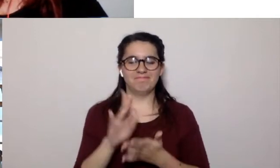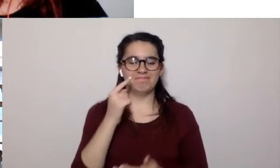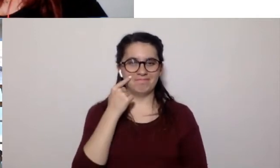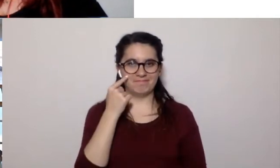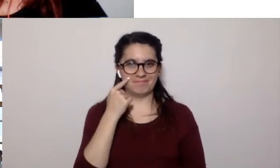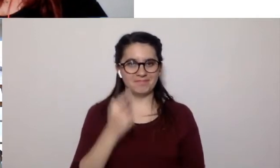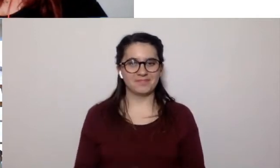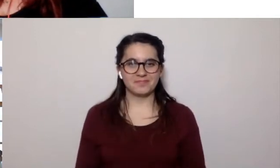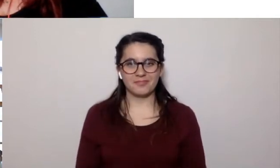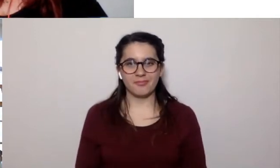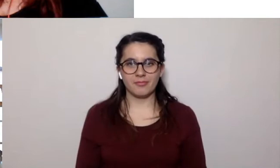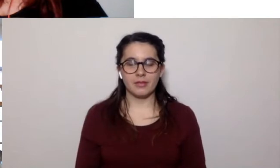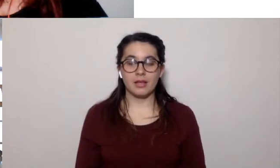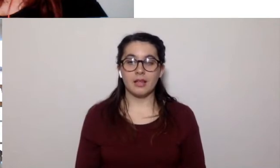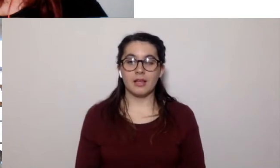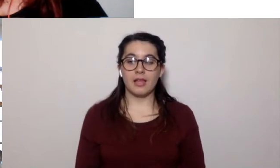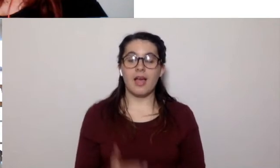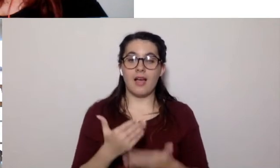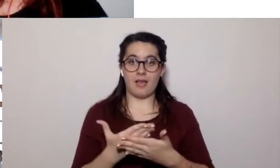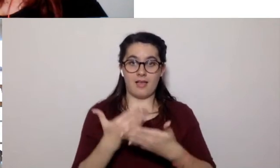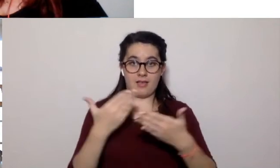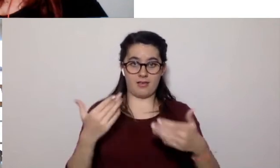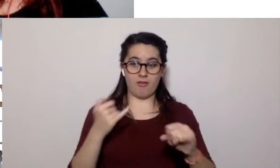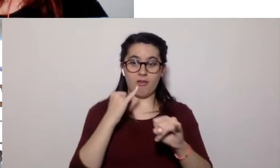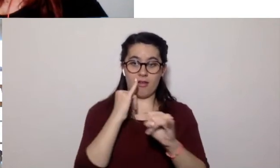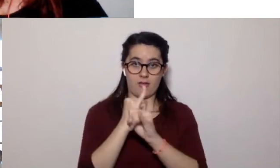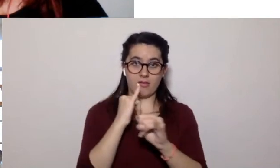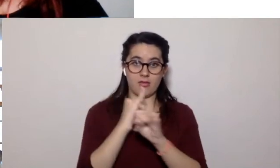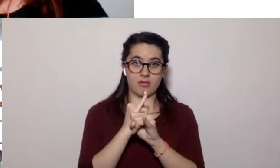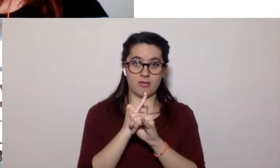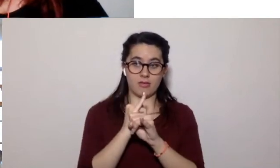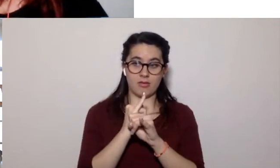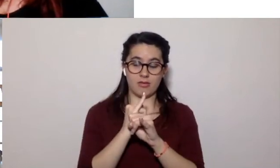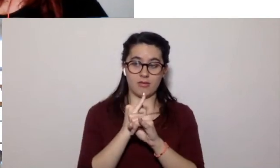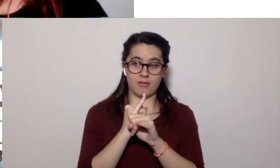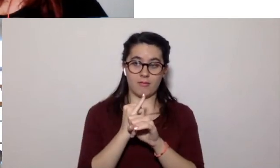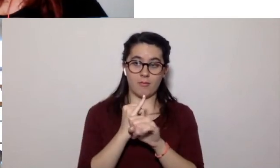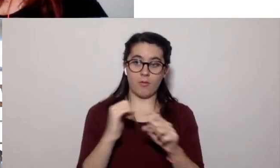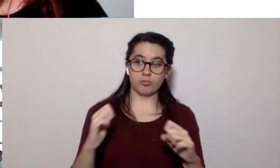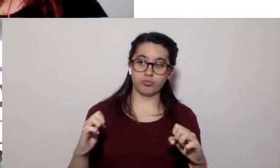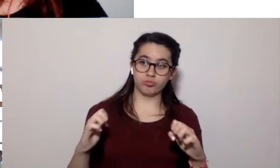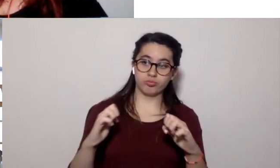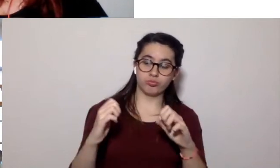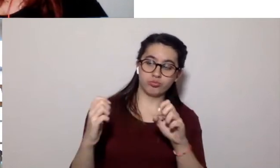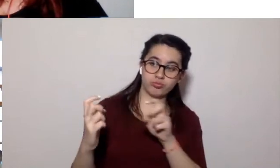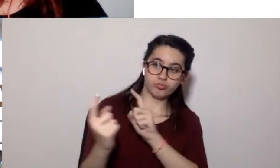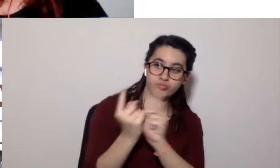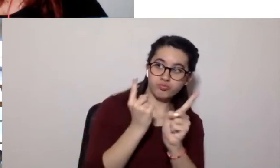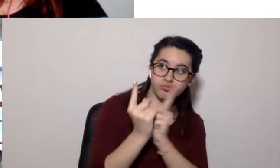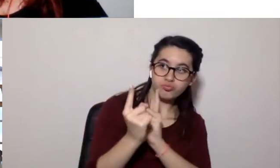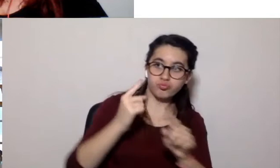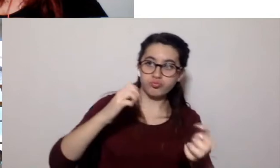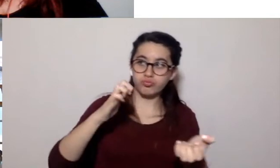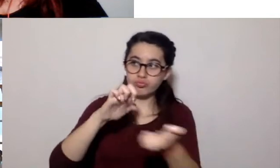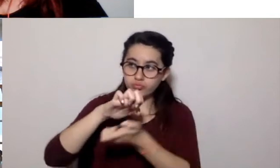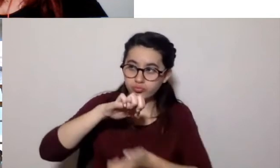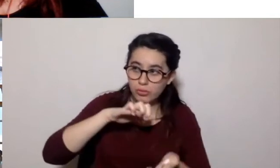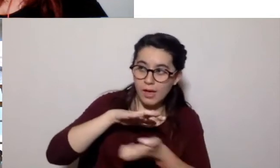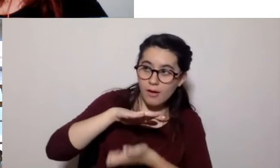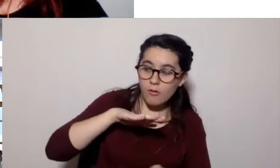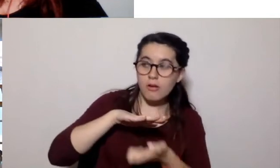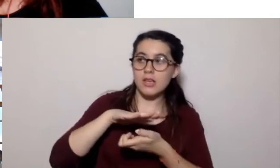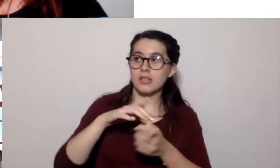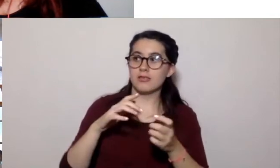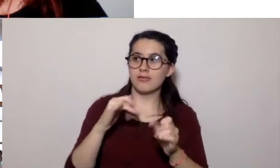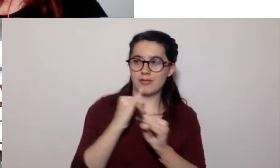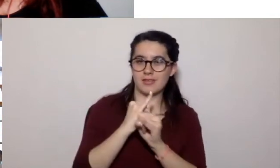estamos haciendo unos encuentros en línea para jóvenes sordos. Y pues antes los hacíamos presenciales y